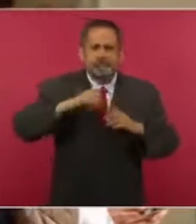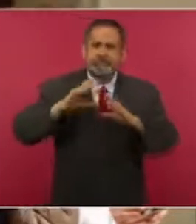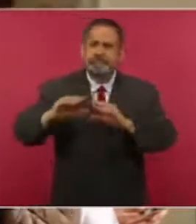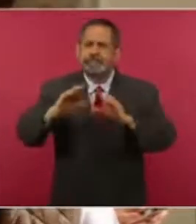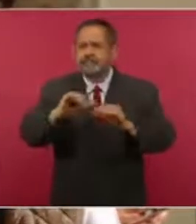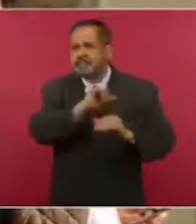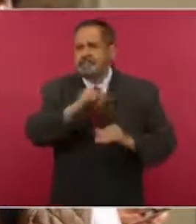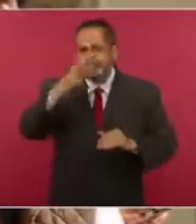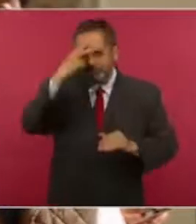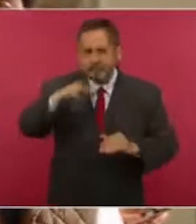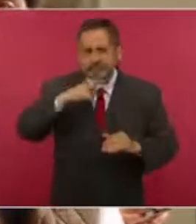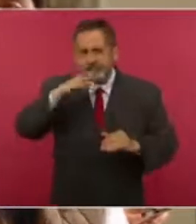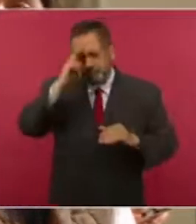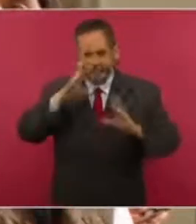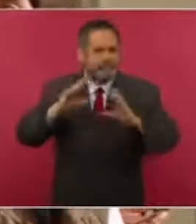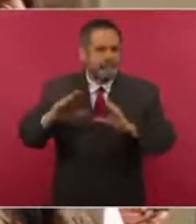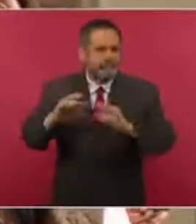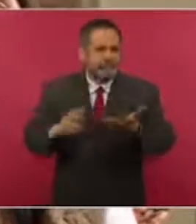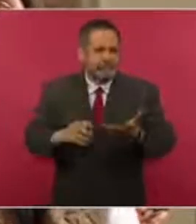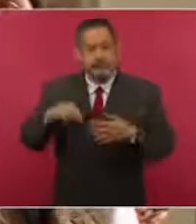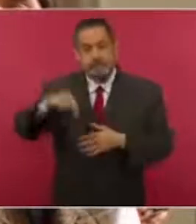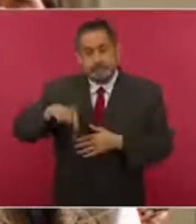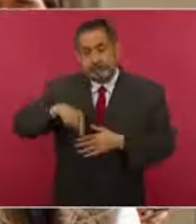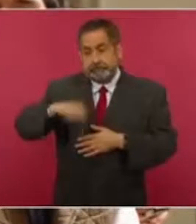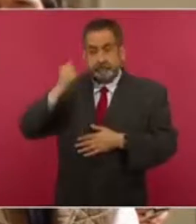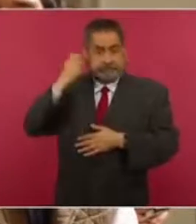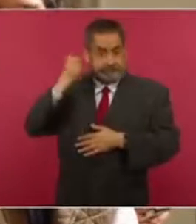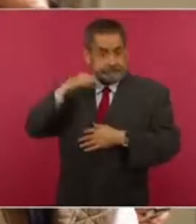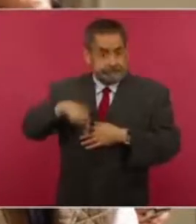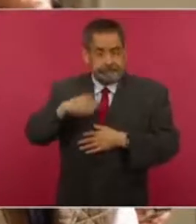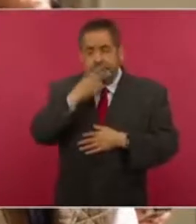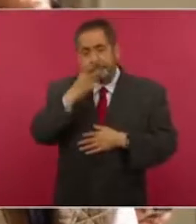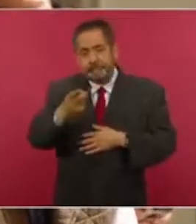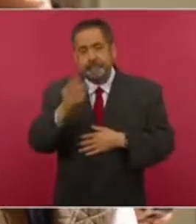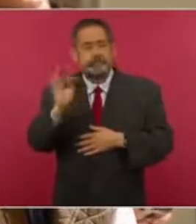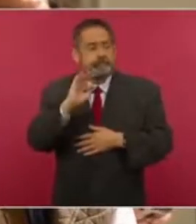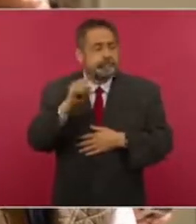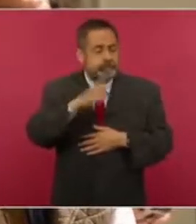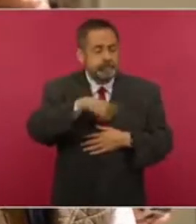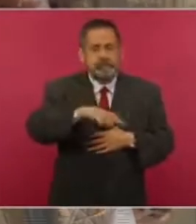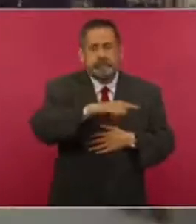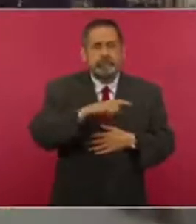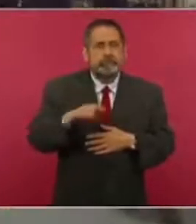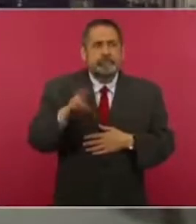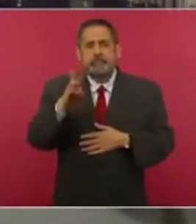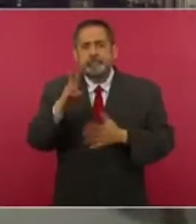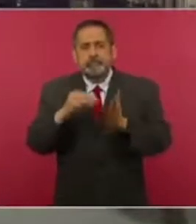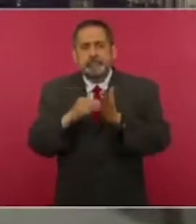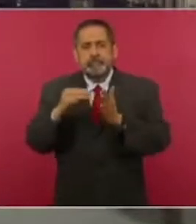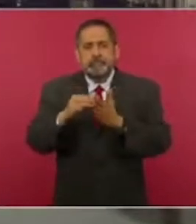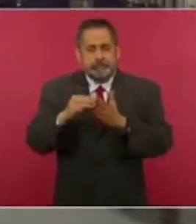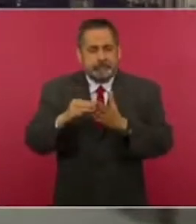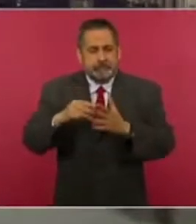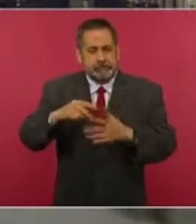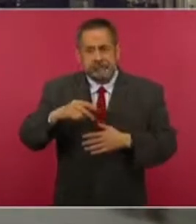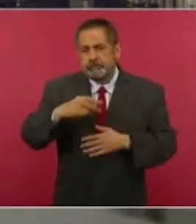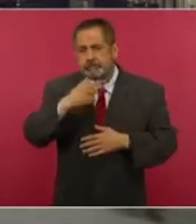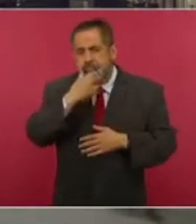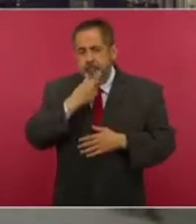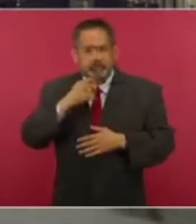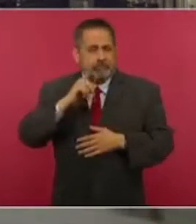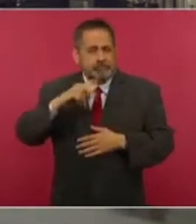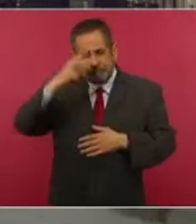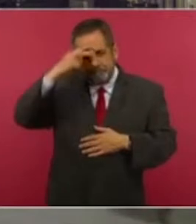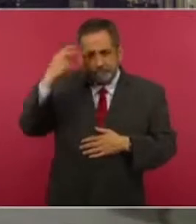hablado también aquí en su conferencia de la importancia de que estos más de 3 millones de mexicanos que no